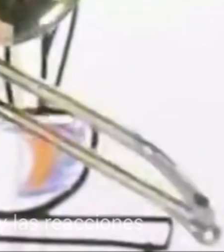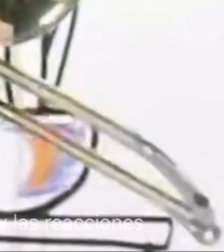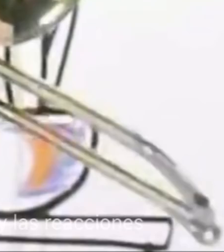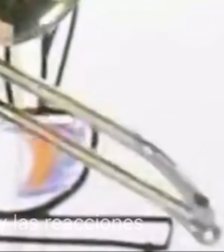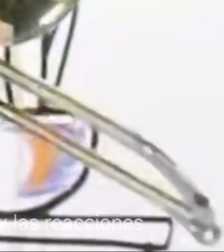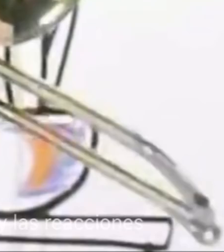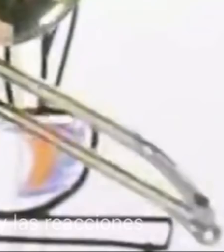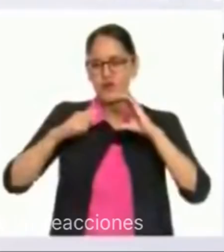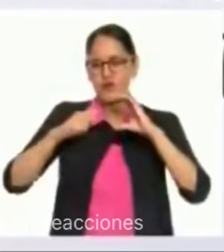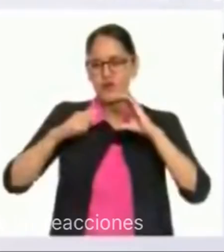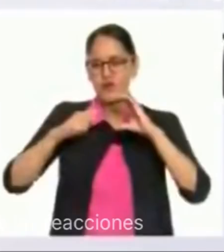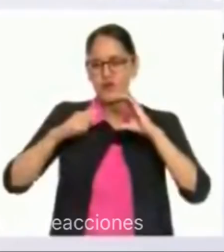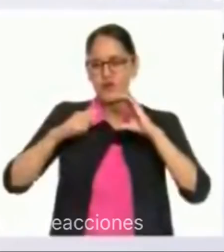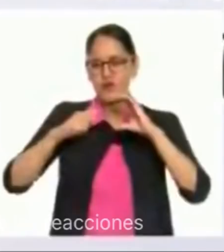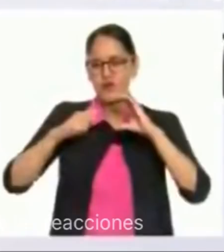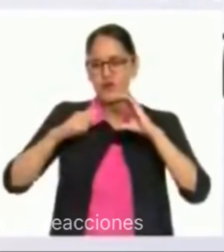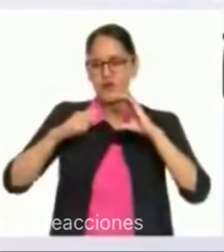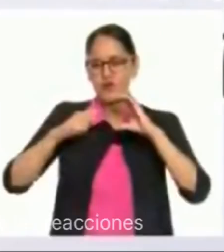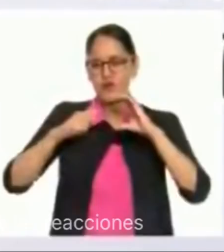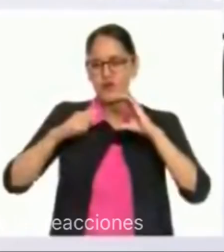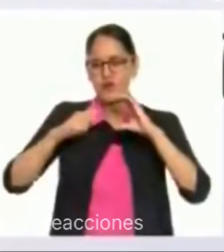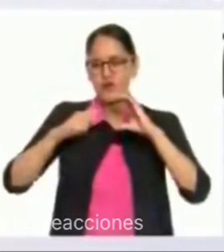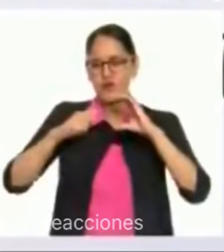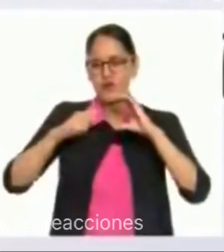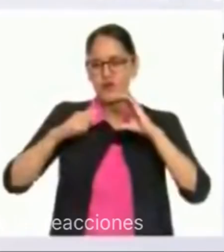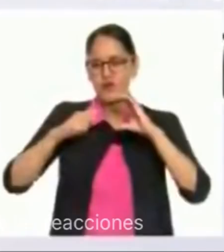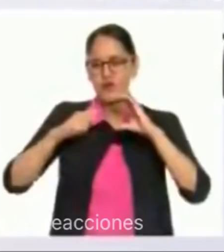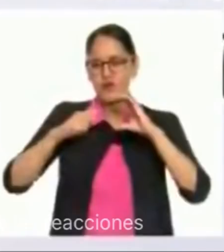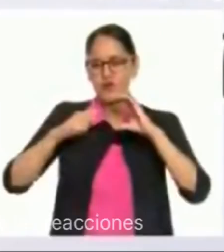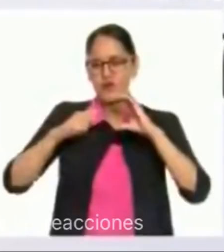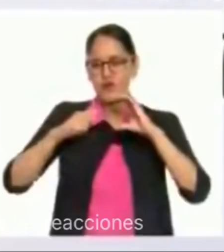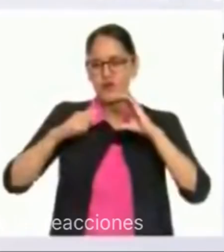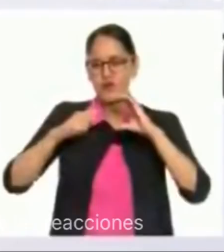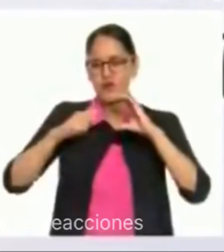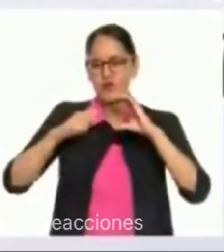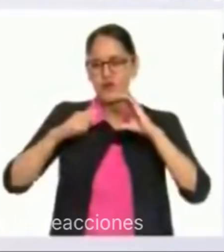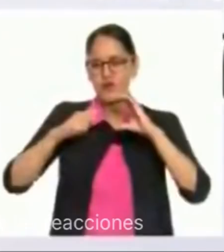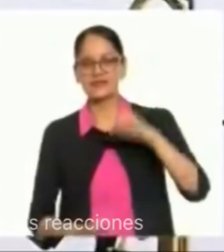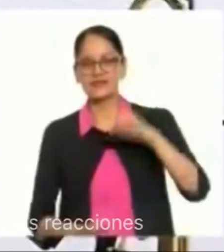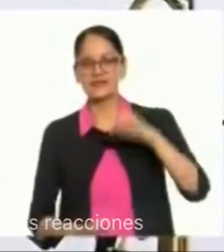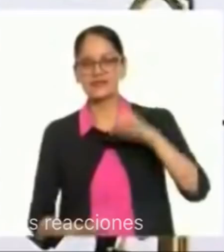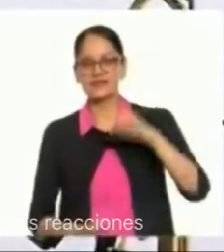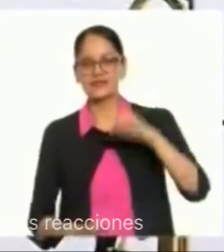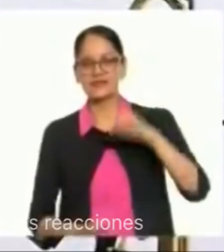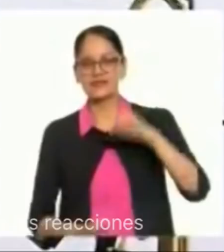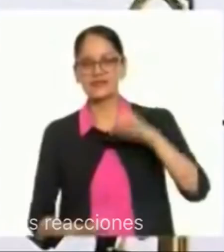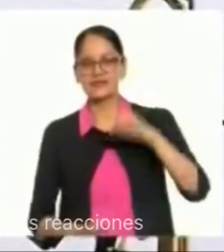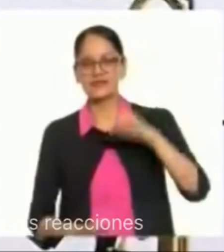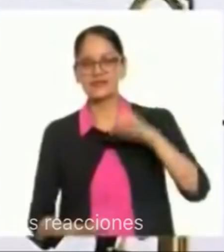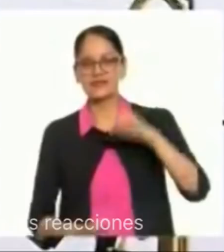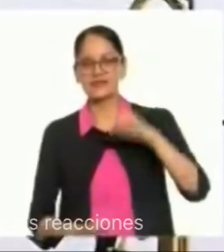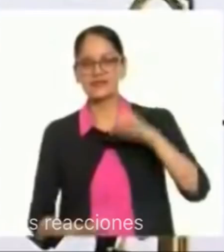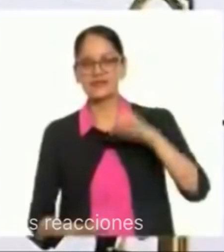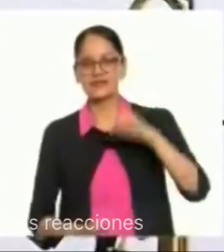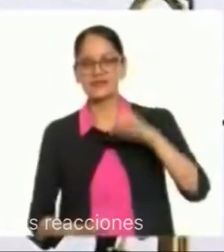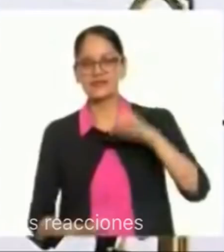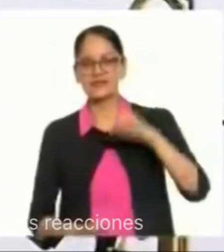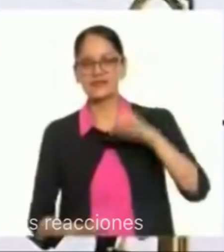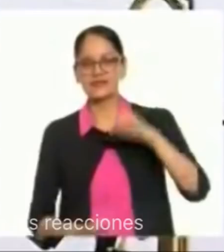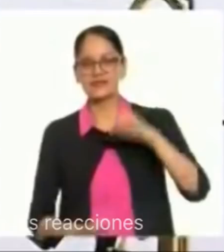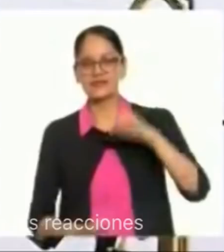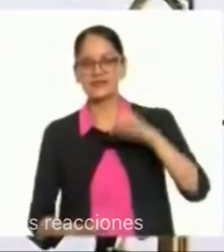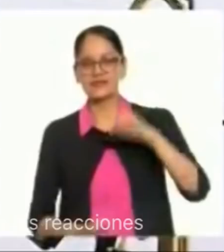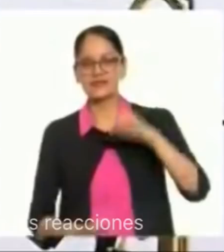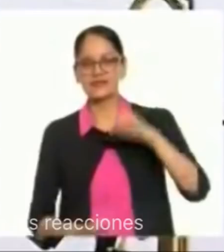toca una canción. Hay distintos tipos de trombón, en una orquesta se utilizan 3 tipos, el soprano, el tenor y el grave. El trombón está compuesto de